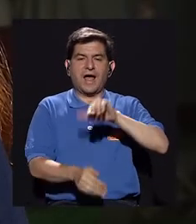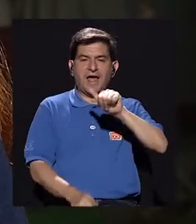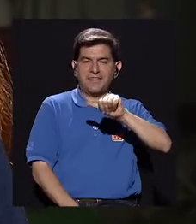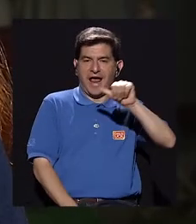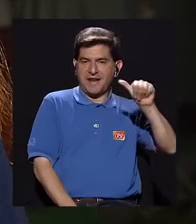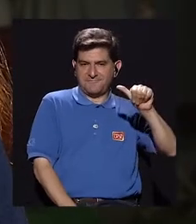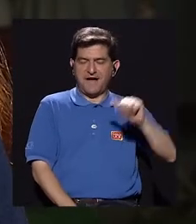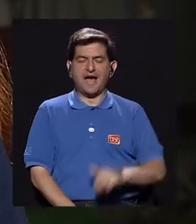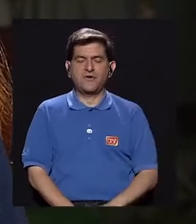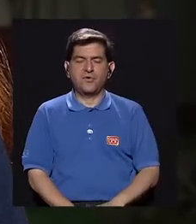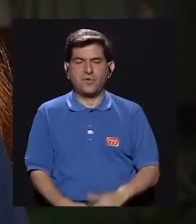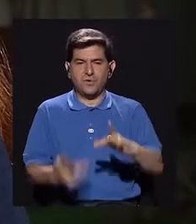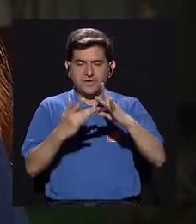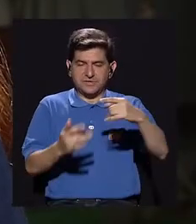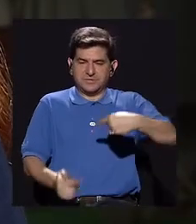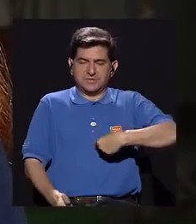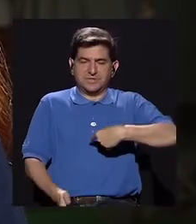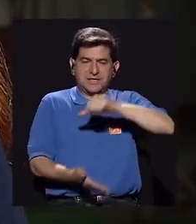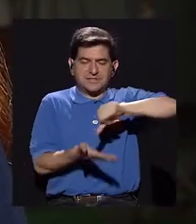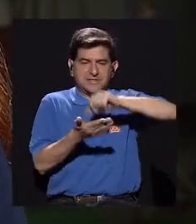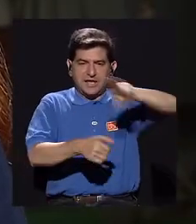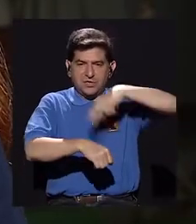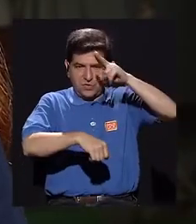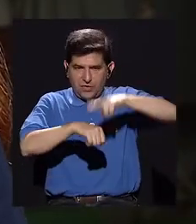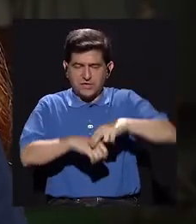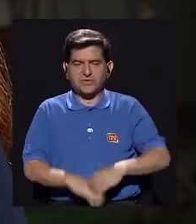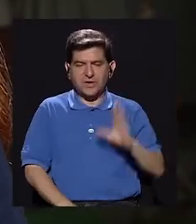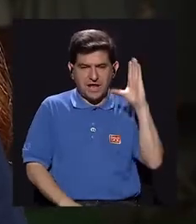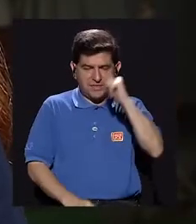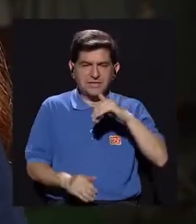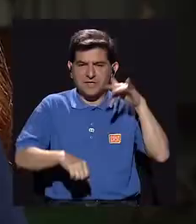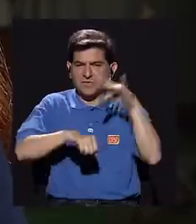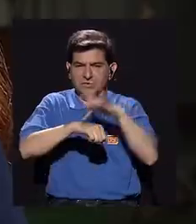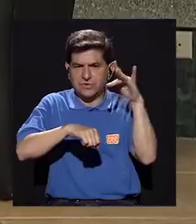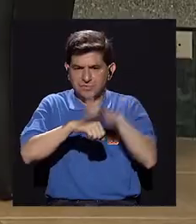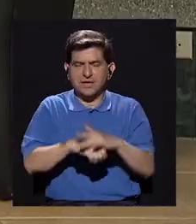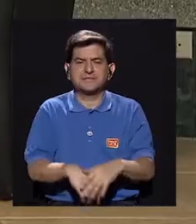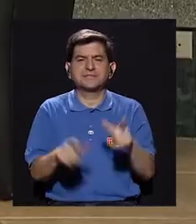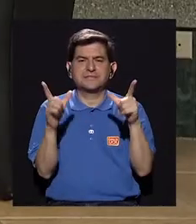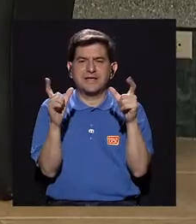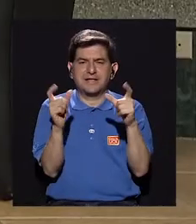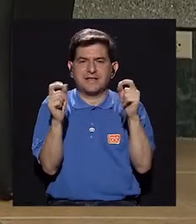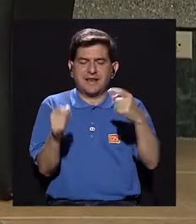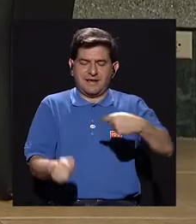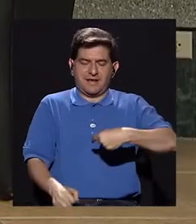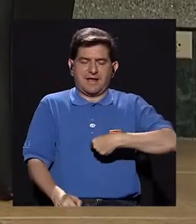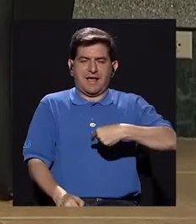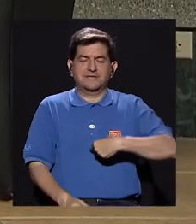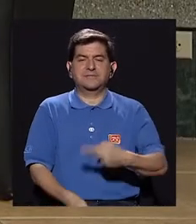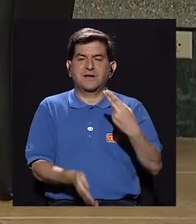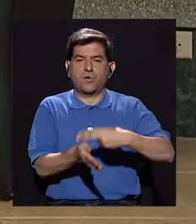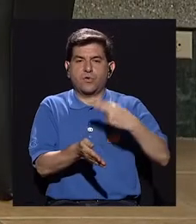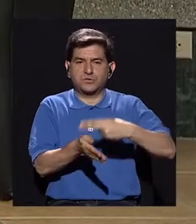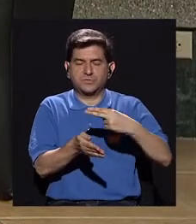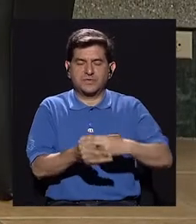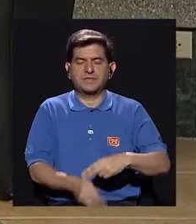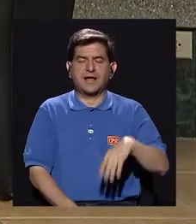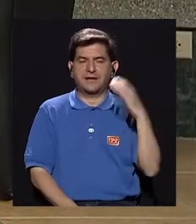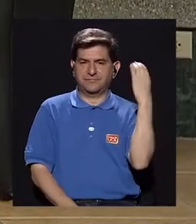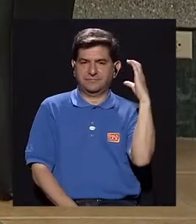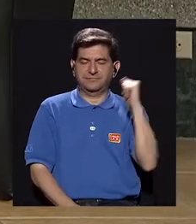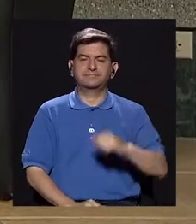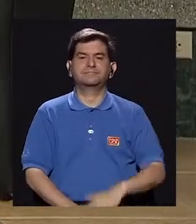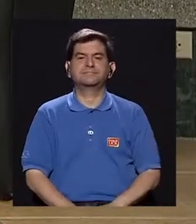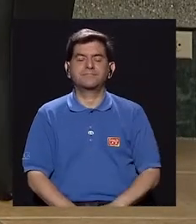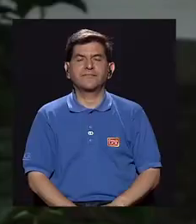doctora Andrea Alfaro, gastroenteróloga del Centro Nacional de Detección Temprana del Cáncer Gástrico del Hospital